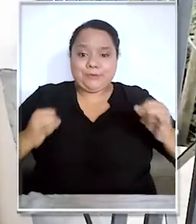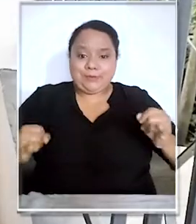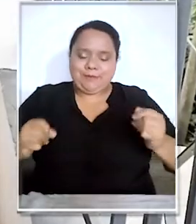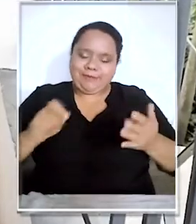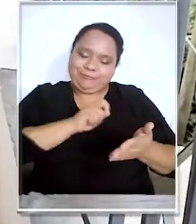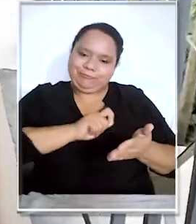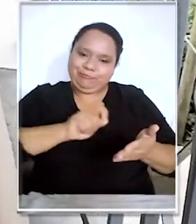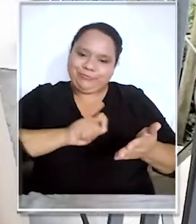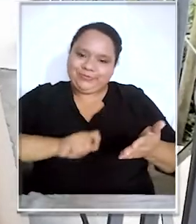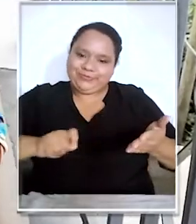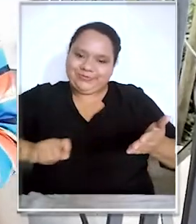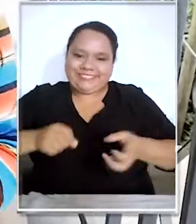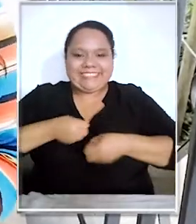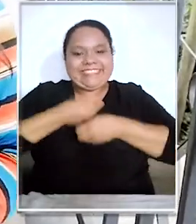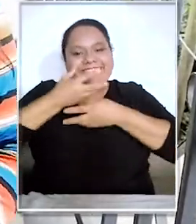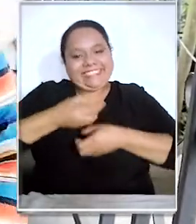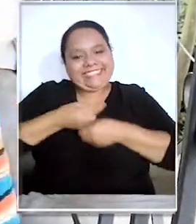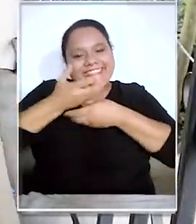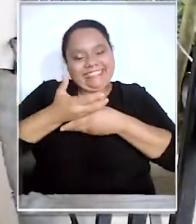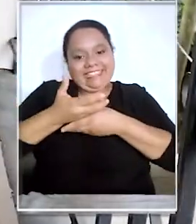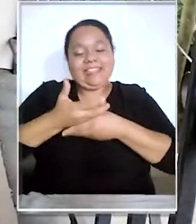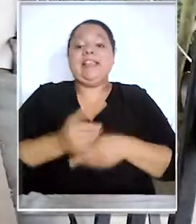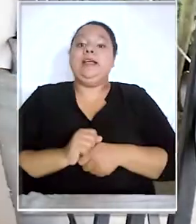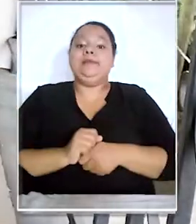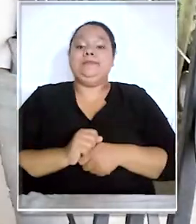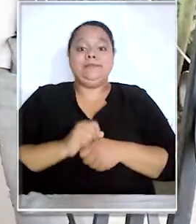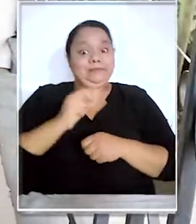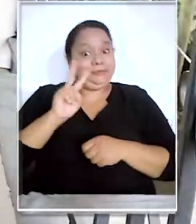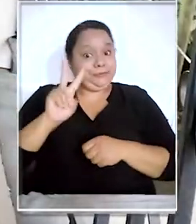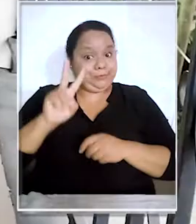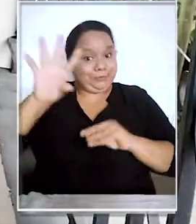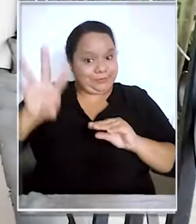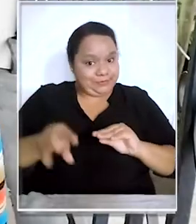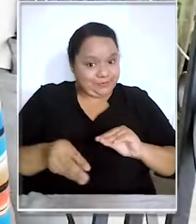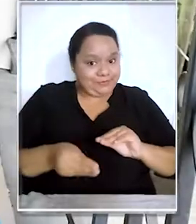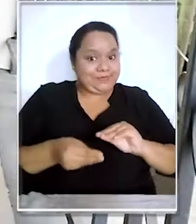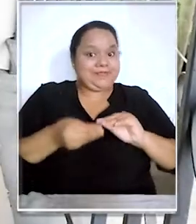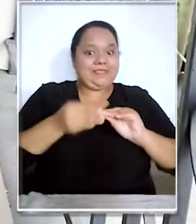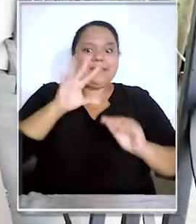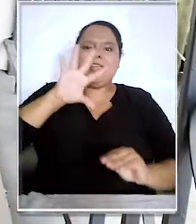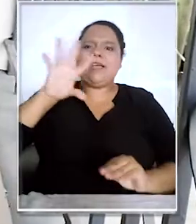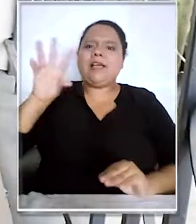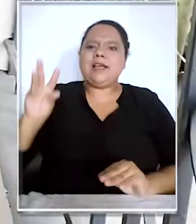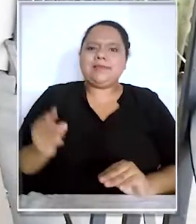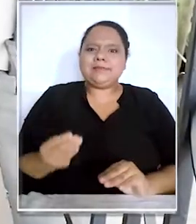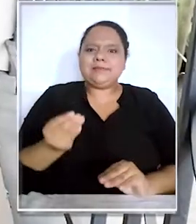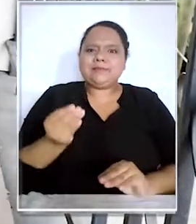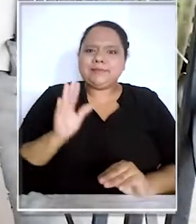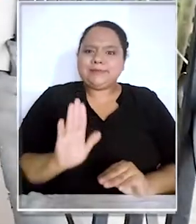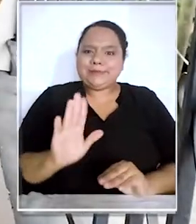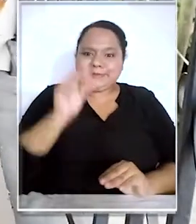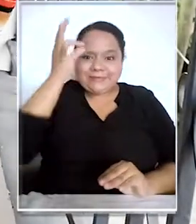que les invito a que se queden con nosotros. Pero no solo esos, también tenemos 2 pueblos afrodescendientes, como